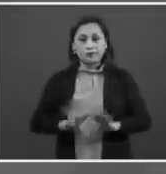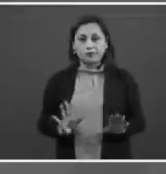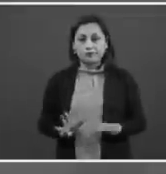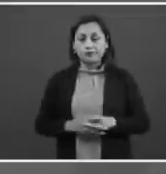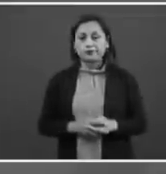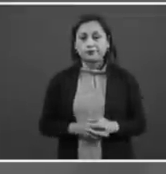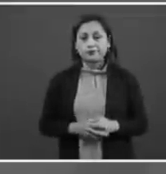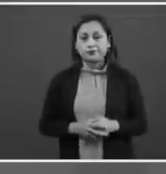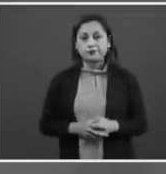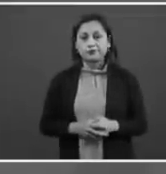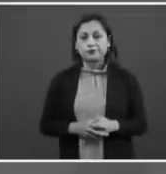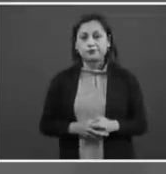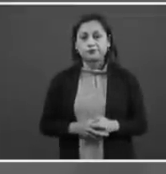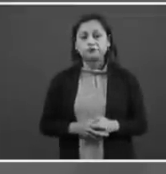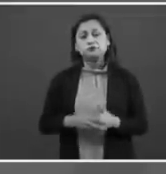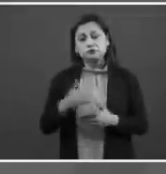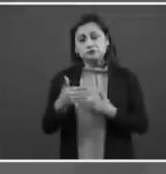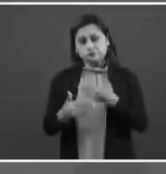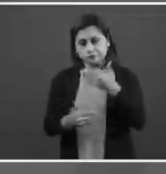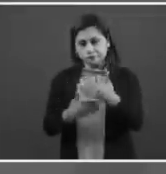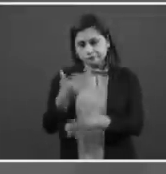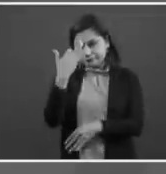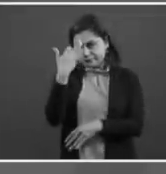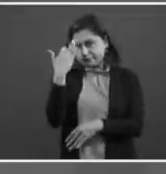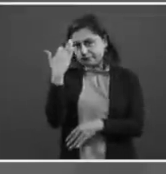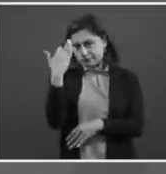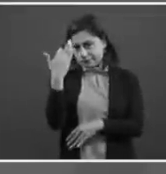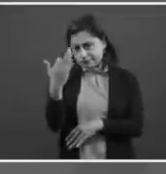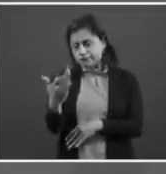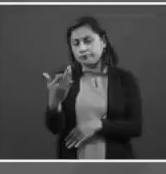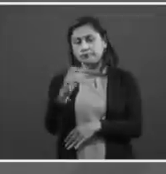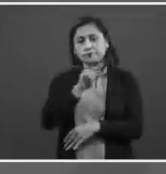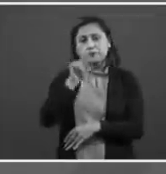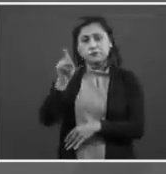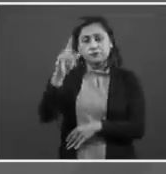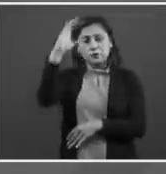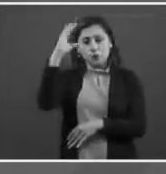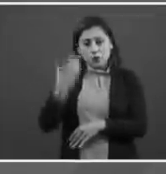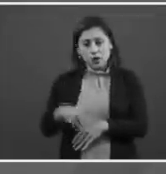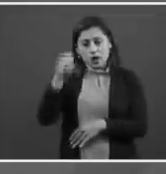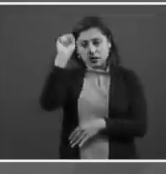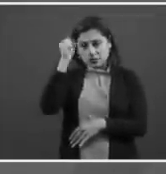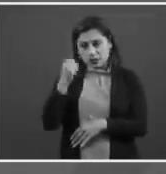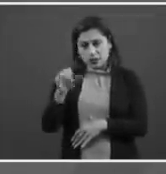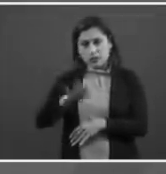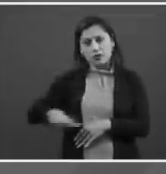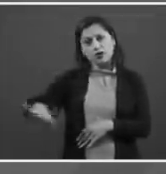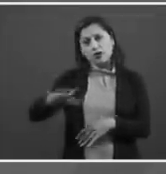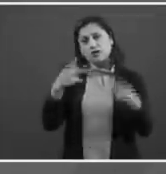la gente de culiacán de sinaloa da poder